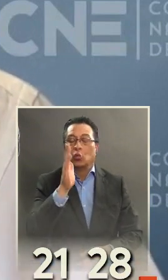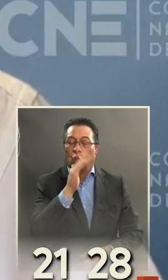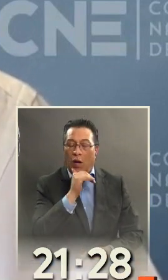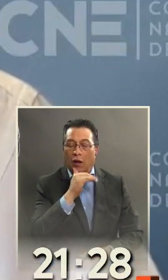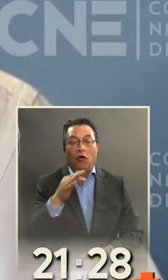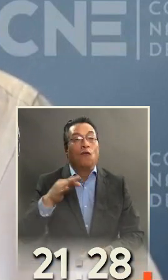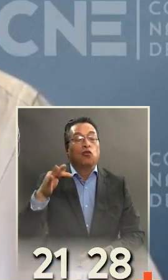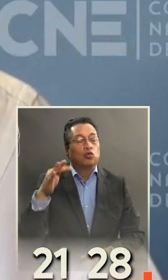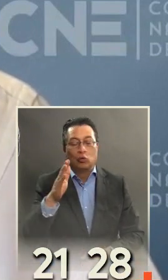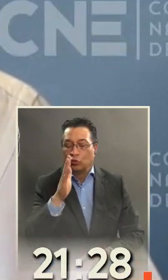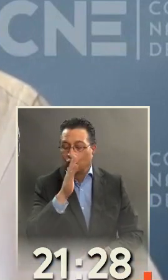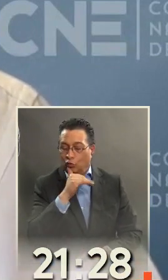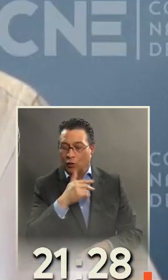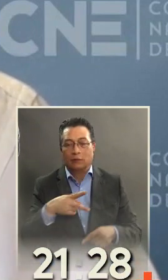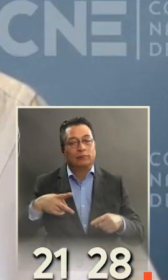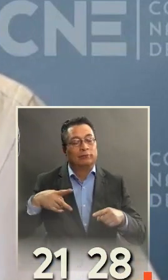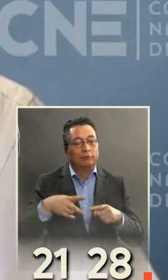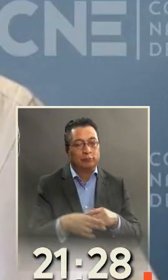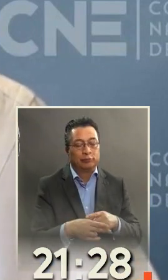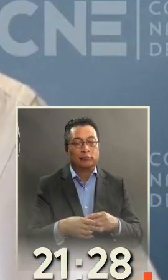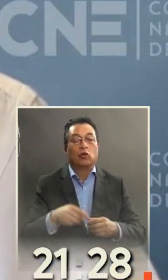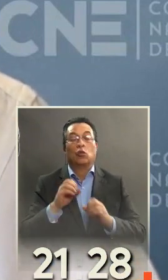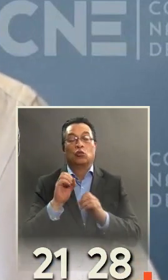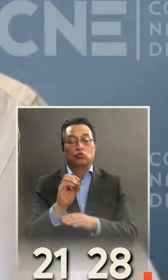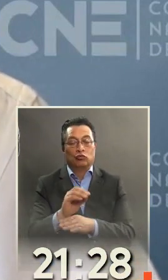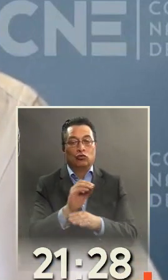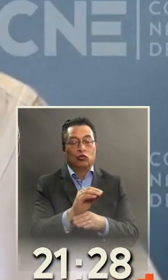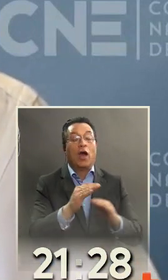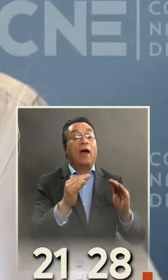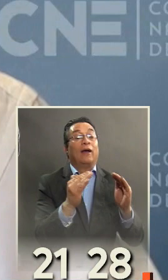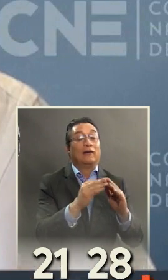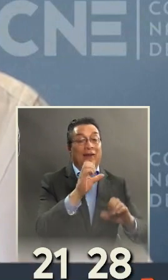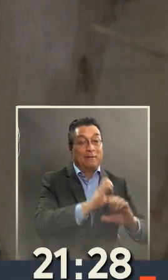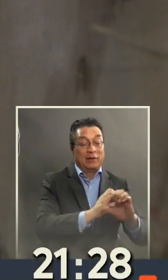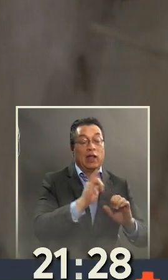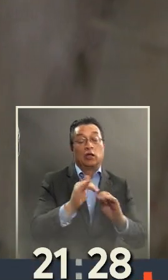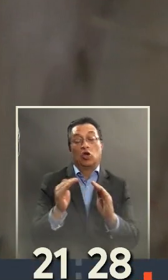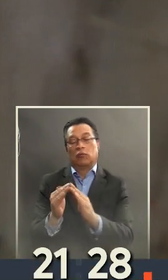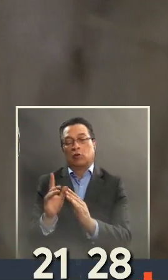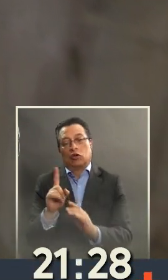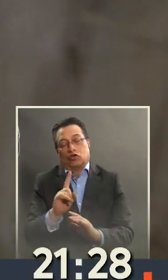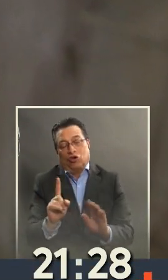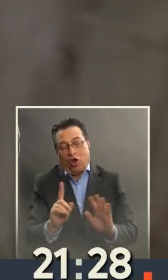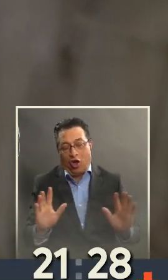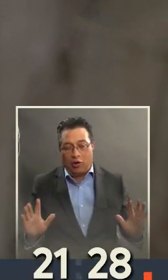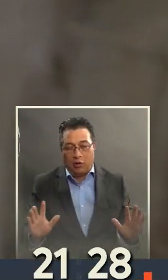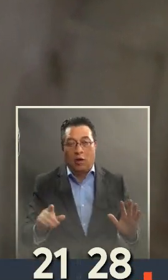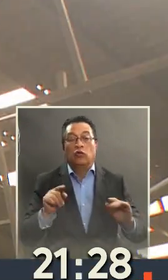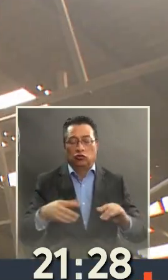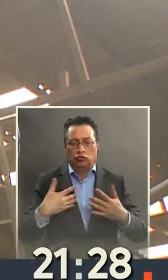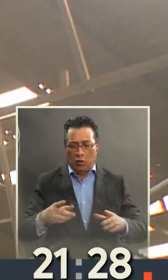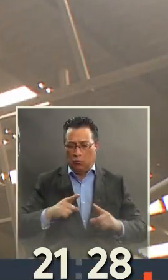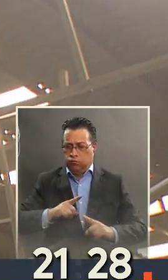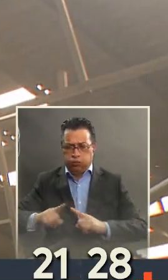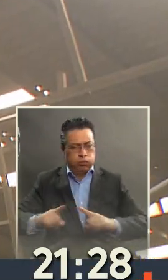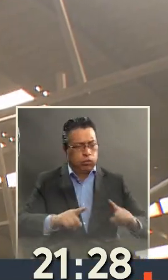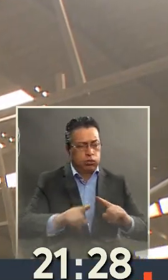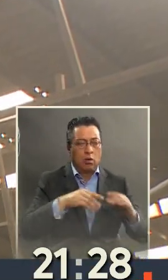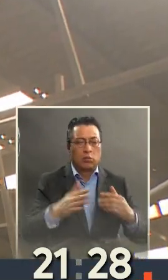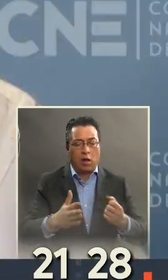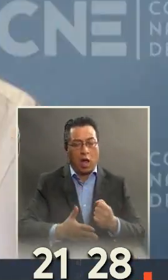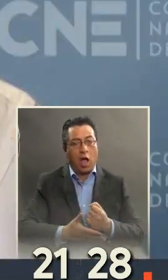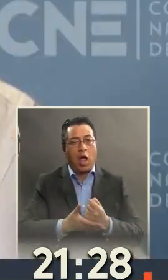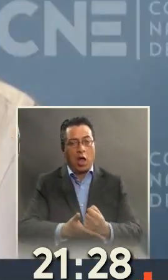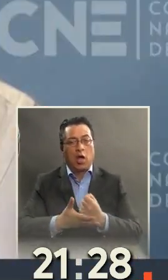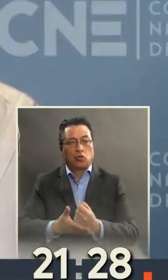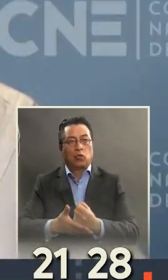gas al consumo industrial y mucho menos, desde luego, al consumo residencial. Hemos hecho todas las gestiones necesarias para colaborar a que se hagan,